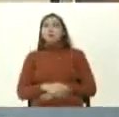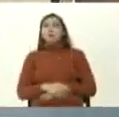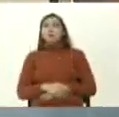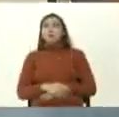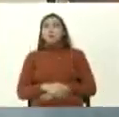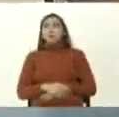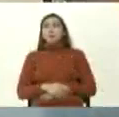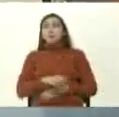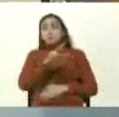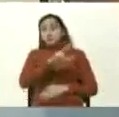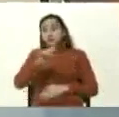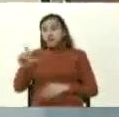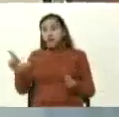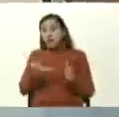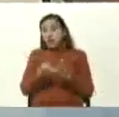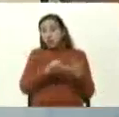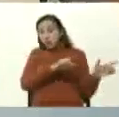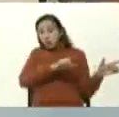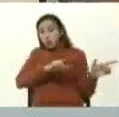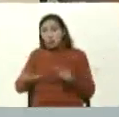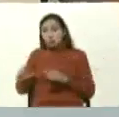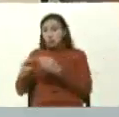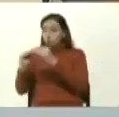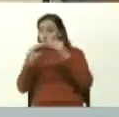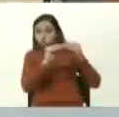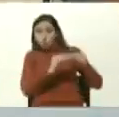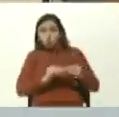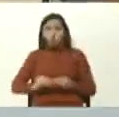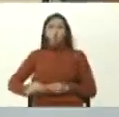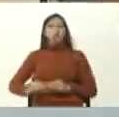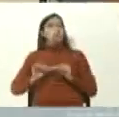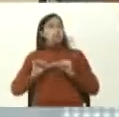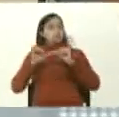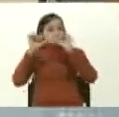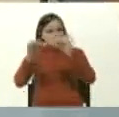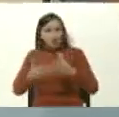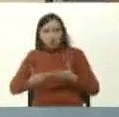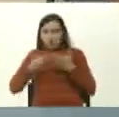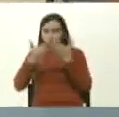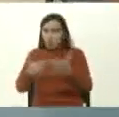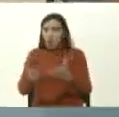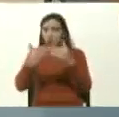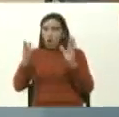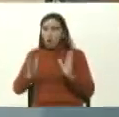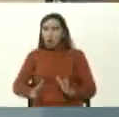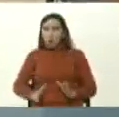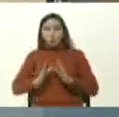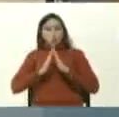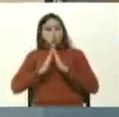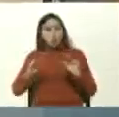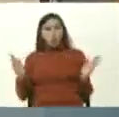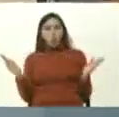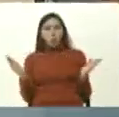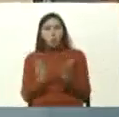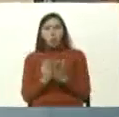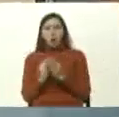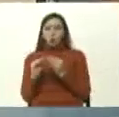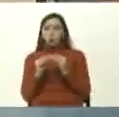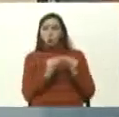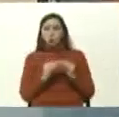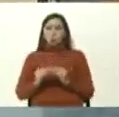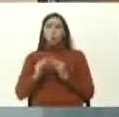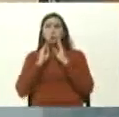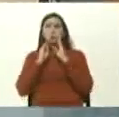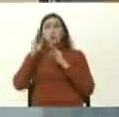30 instituciones el día de hoy, con la gotica de amor. Y no vamos a descansar hasta entregarle a todos nuestros niños y nuestras niñas todas las escuelas recuperadas. Dios la bendiga.